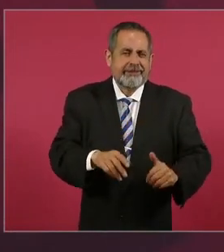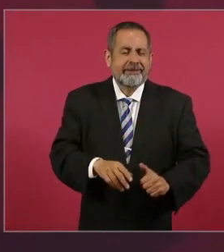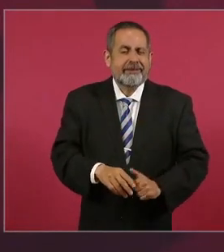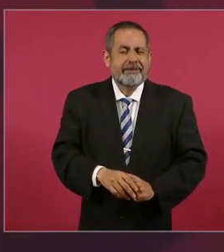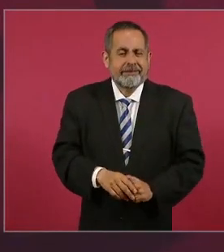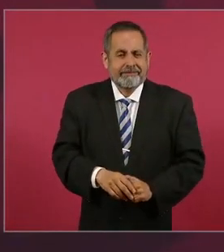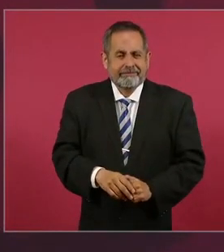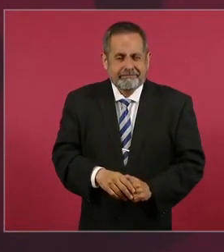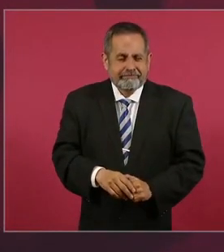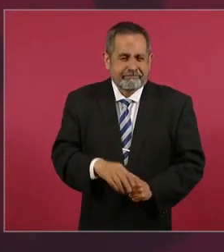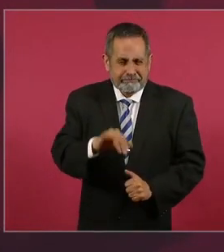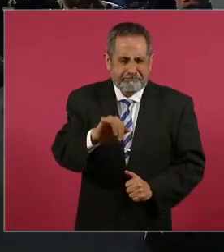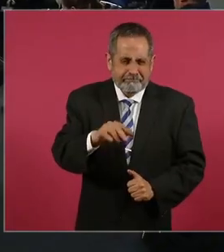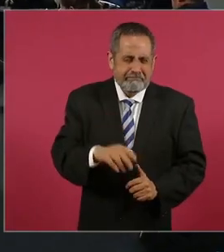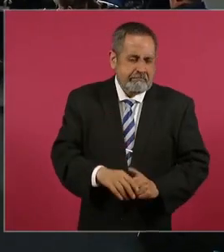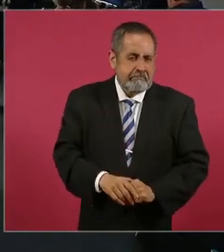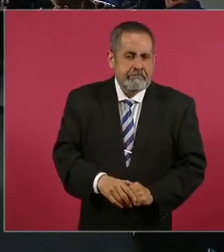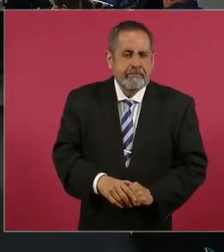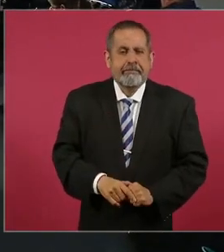Sí,